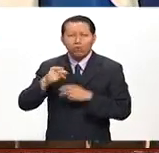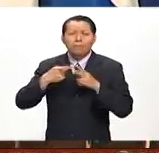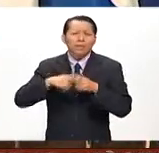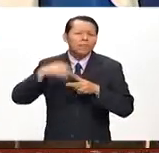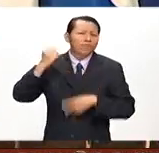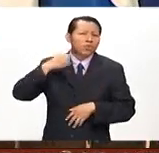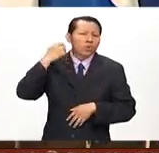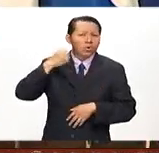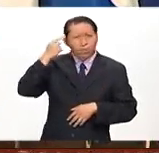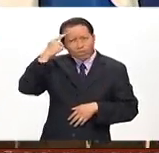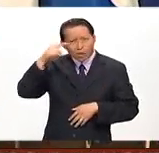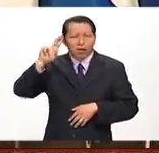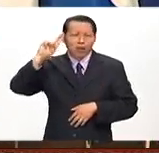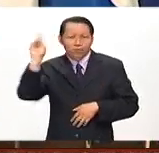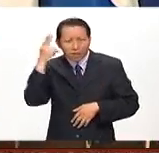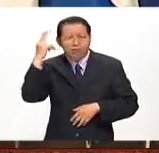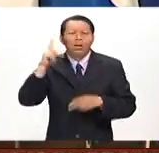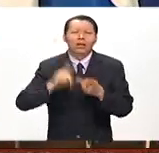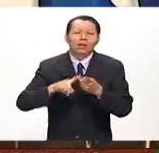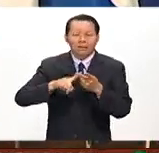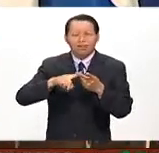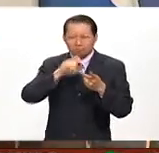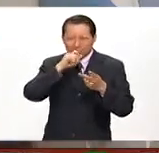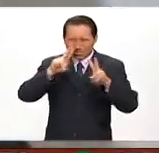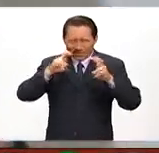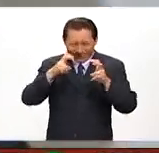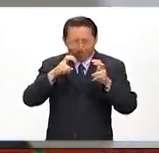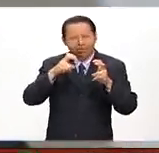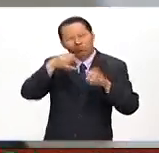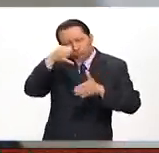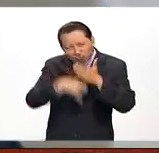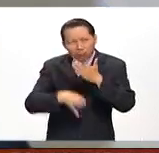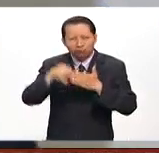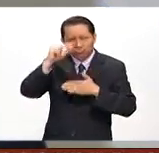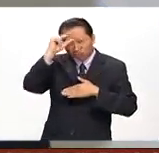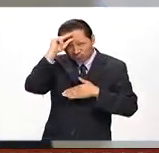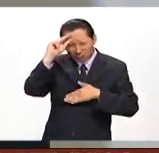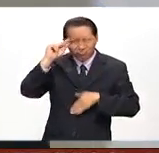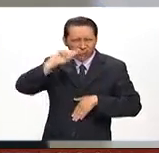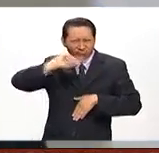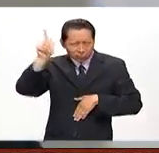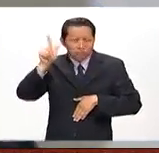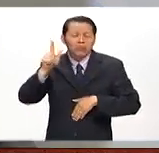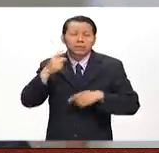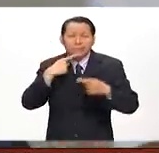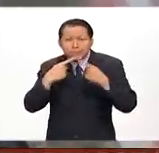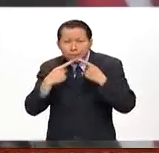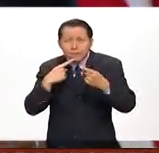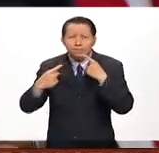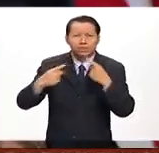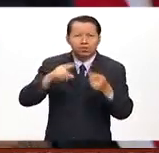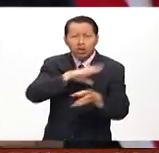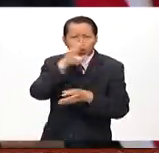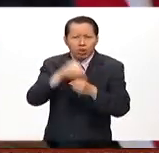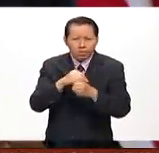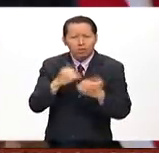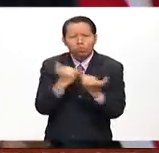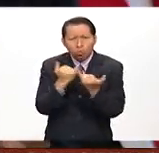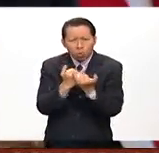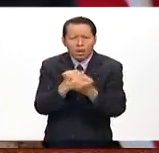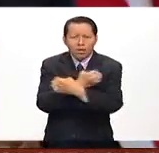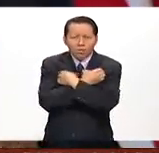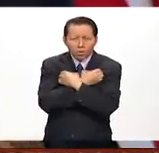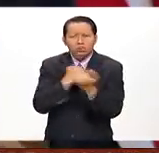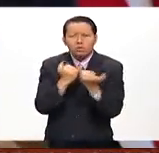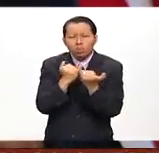participar académicos y expertos para hacer una revisión de los contenidos educativos y el sistema pedagógico.